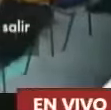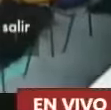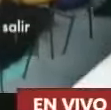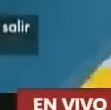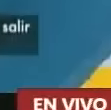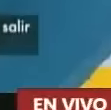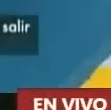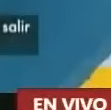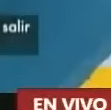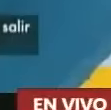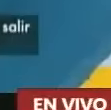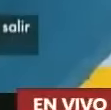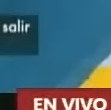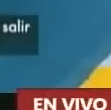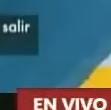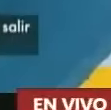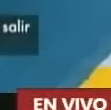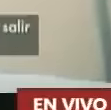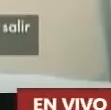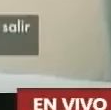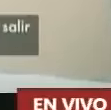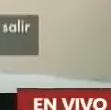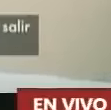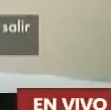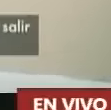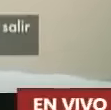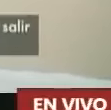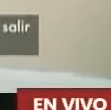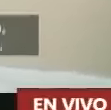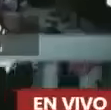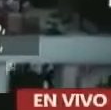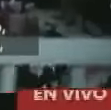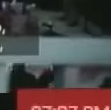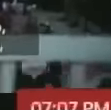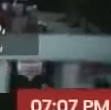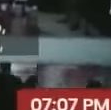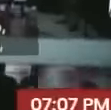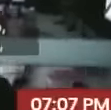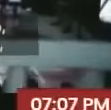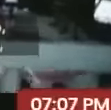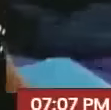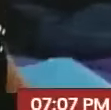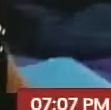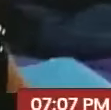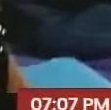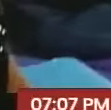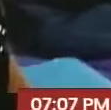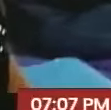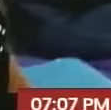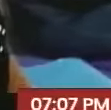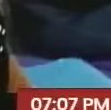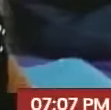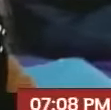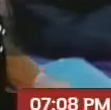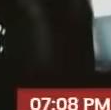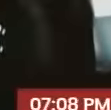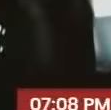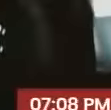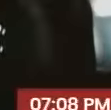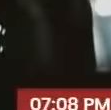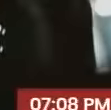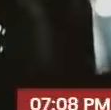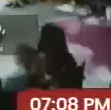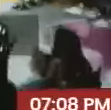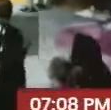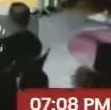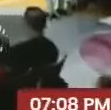hoy vamos a salir más fuerte. Soy optimista, tengo la esperanza recrecida de que hoy vamos a salir más fuerte como país, a hablar duro,